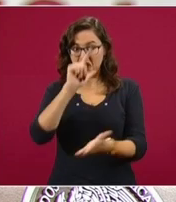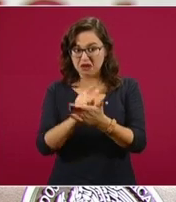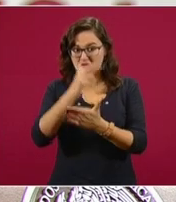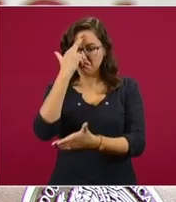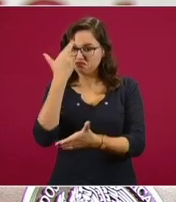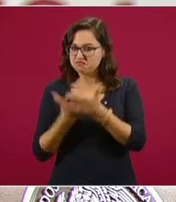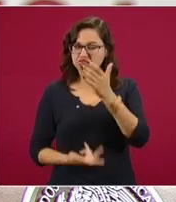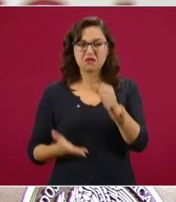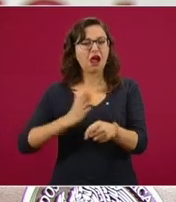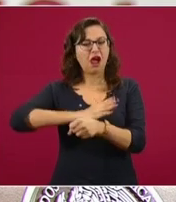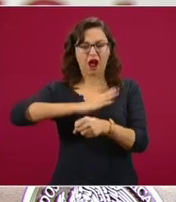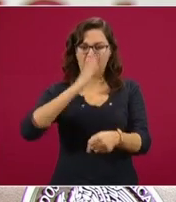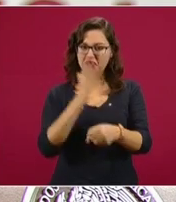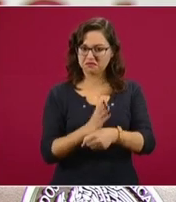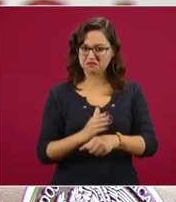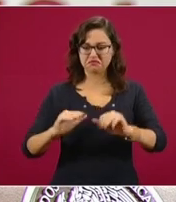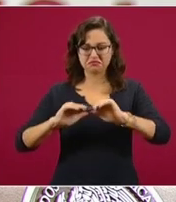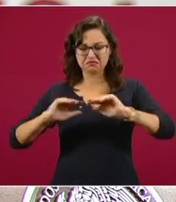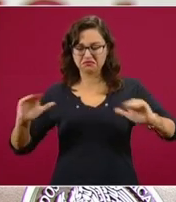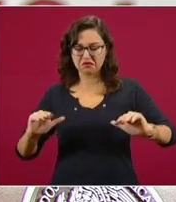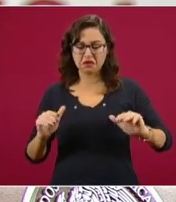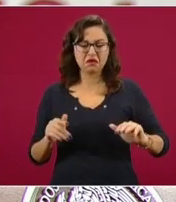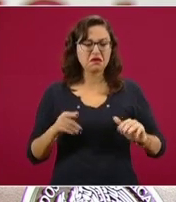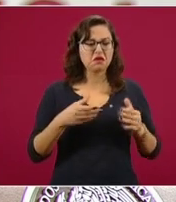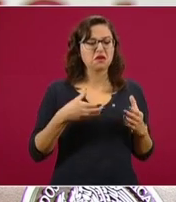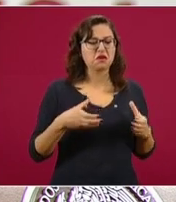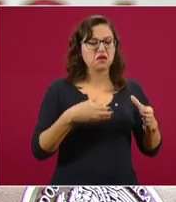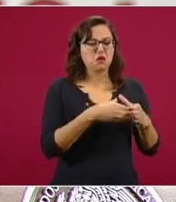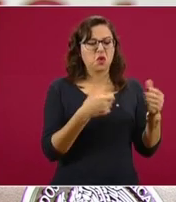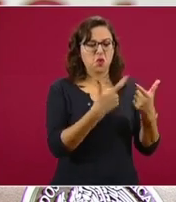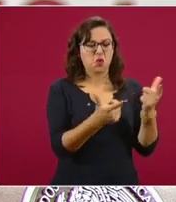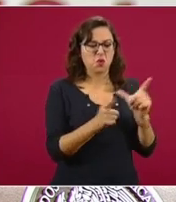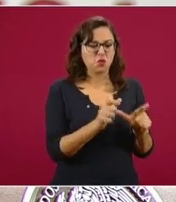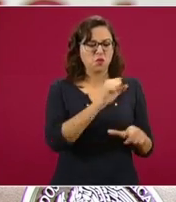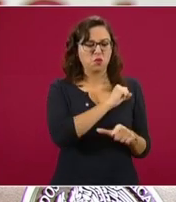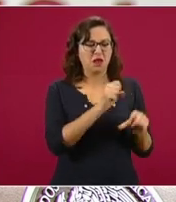lips tanto de la delincuencia organizada